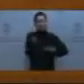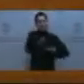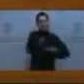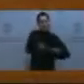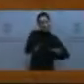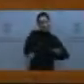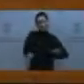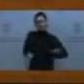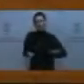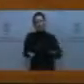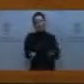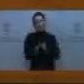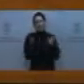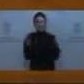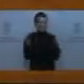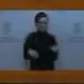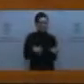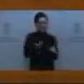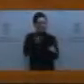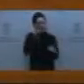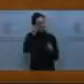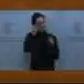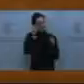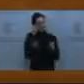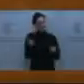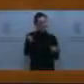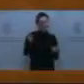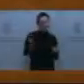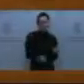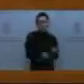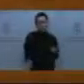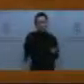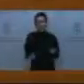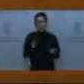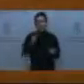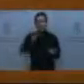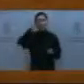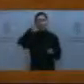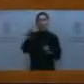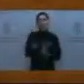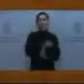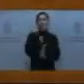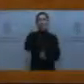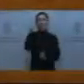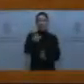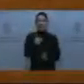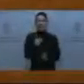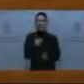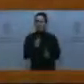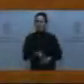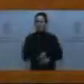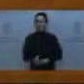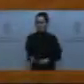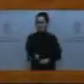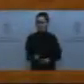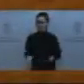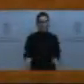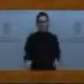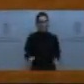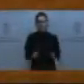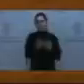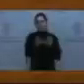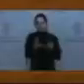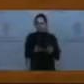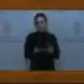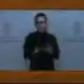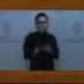Hay expertos que dicen que sí, hay expertos que dicen que no, y yo, desde luego, experto del prerrománico no soy. No veo tan claro como usted ese tema, pero sí creo que